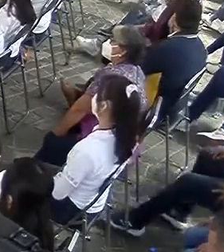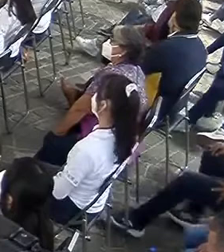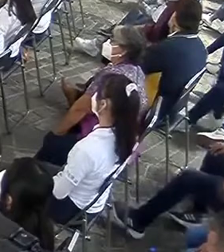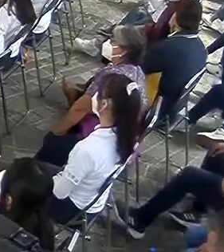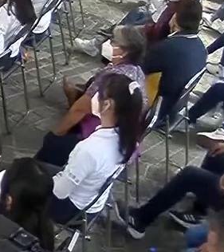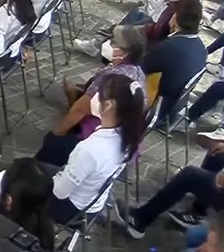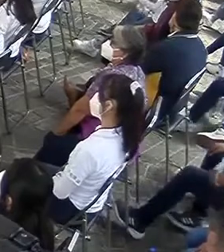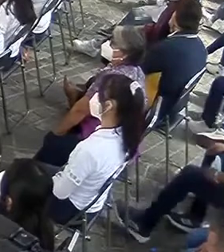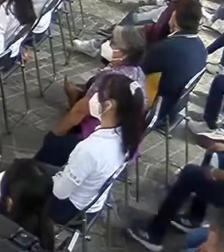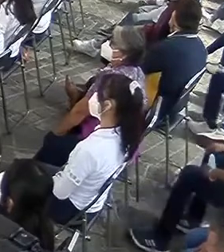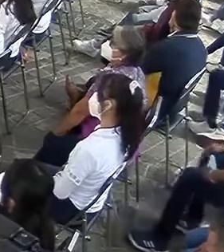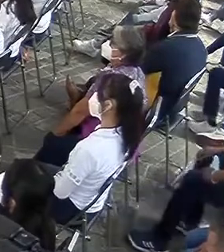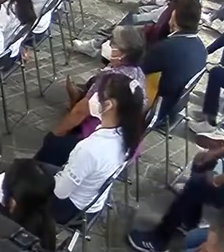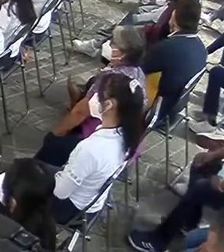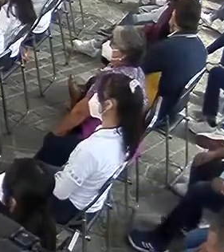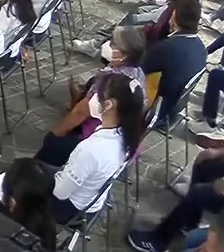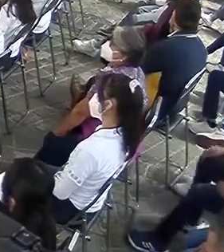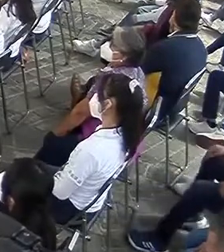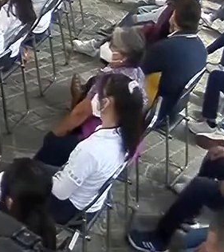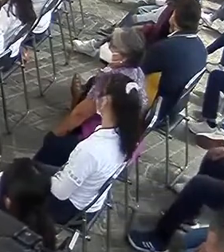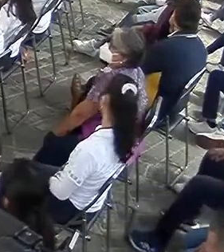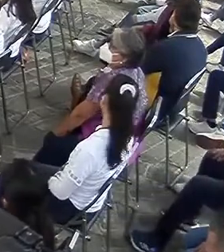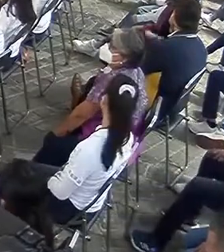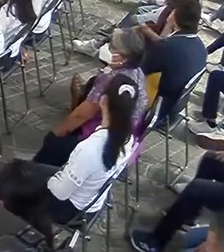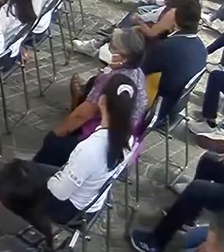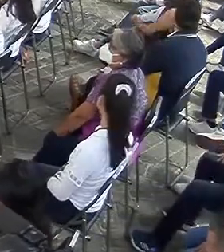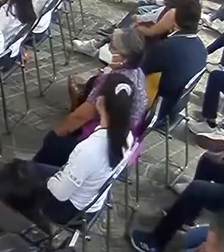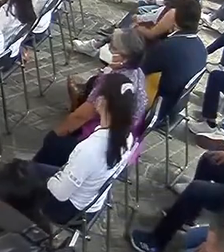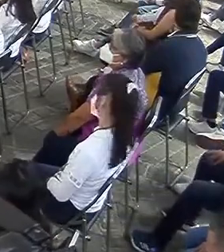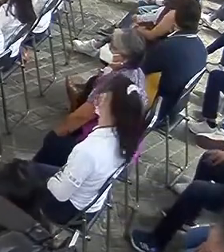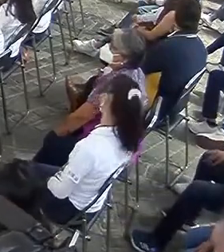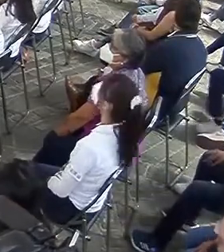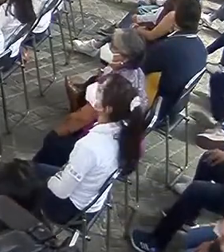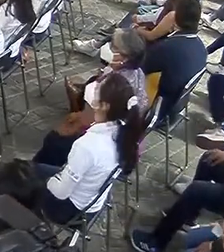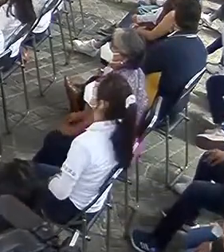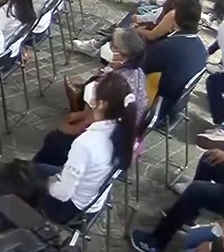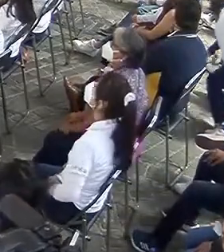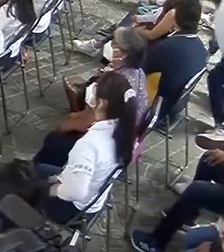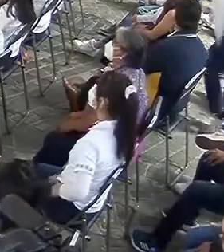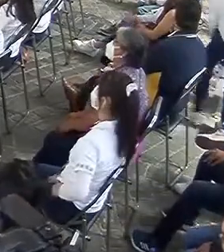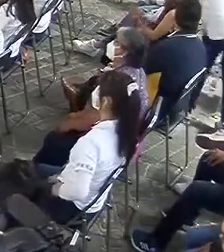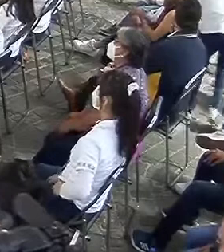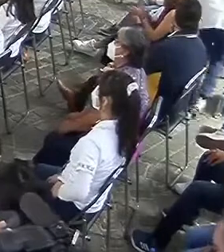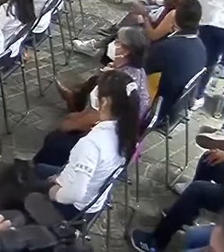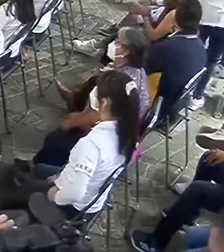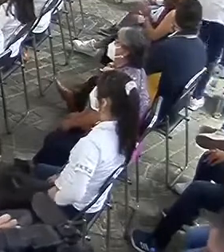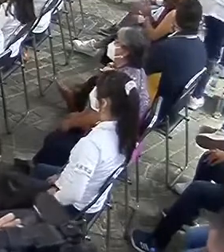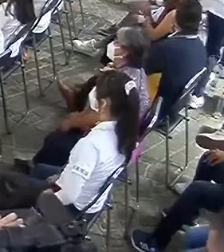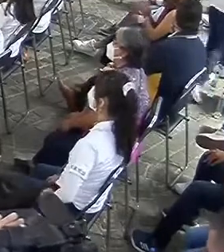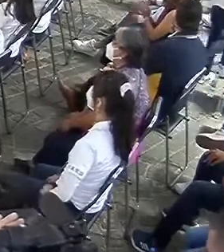siguiente lectura. Ahora, unidas por la lectura, Lila Downs y Beatriz Gutiérrez Müller.